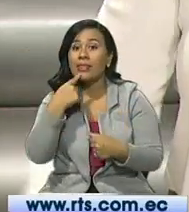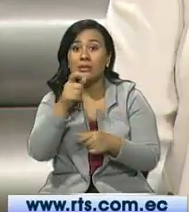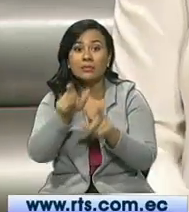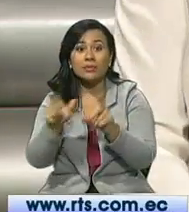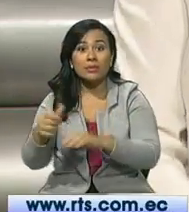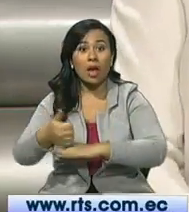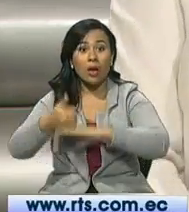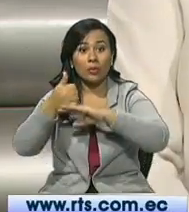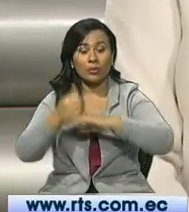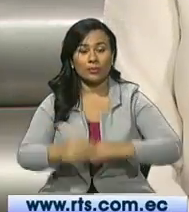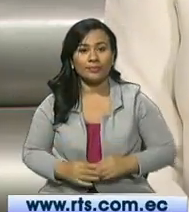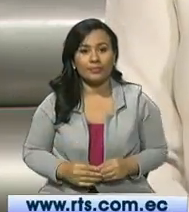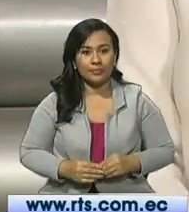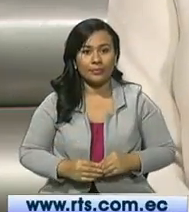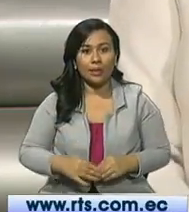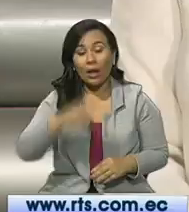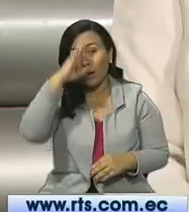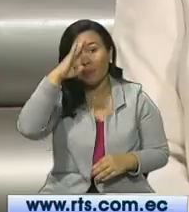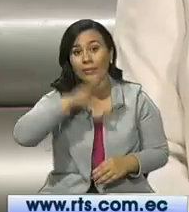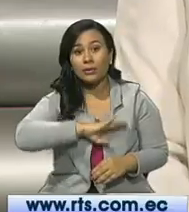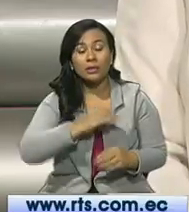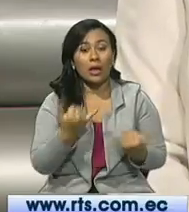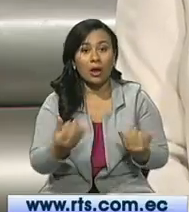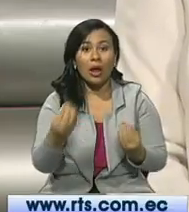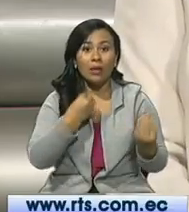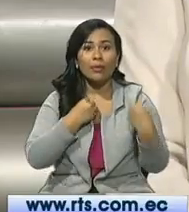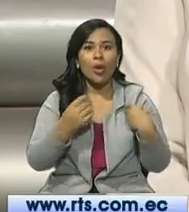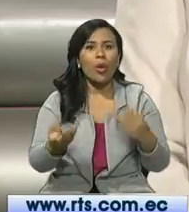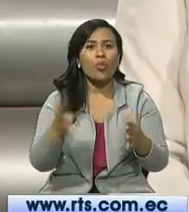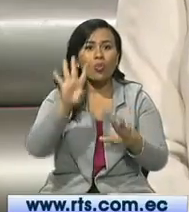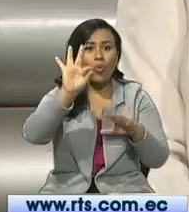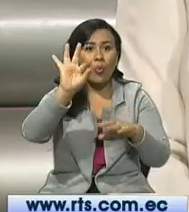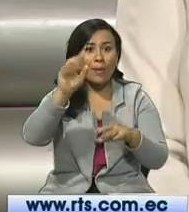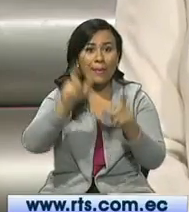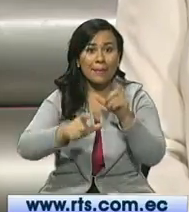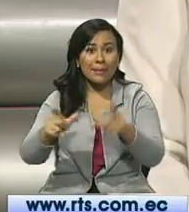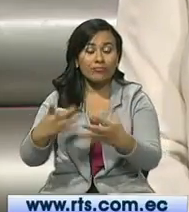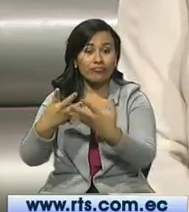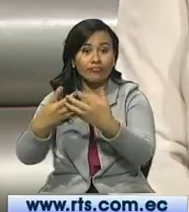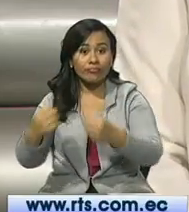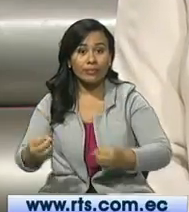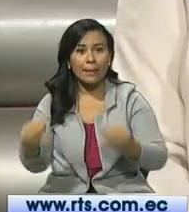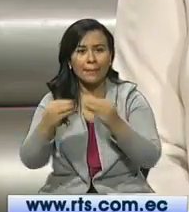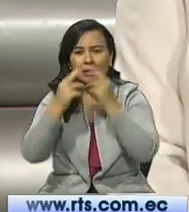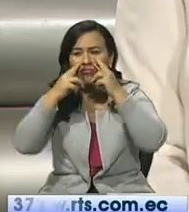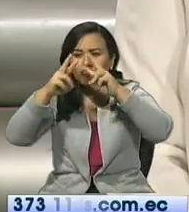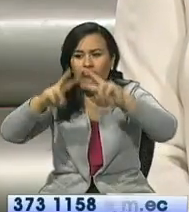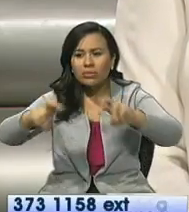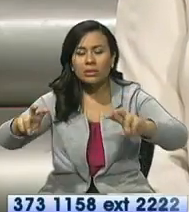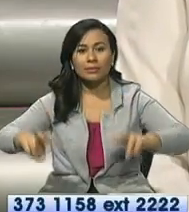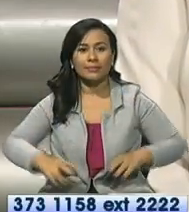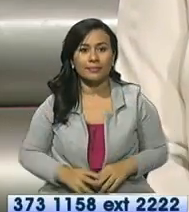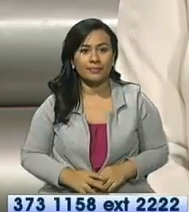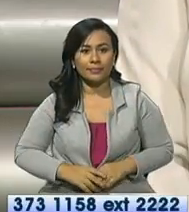las autoridades. La policía dio a conocer que hay 9 personas detenidas para investigaciones.